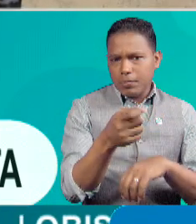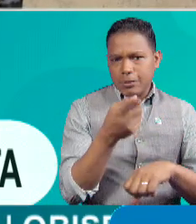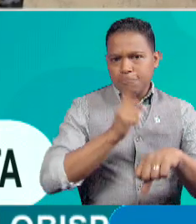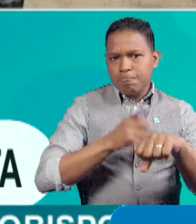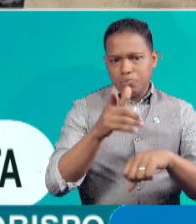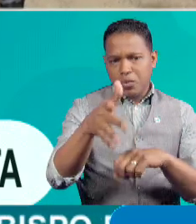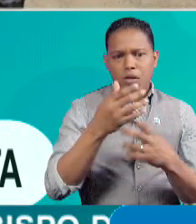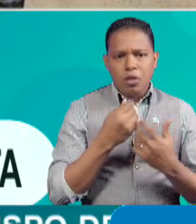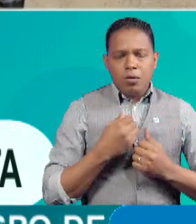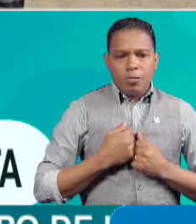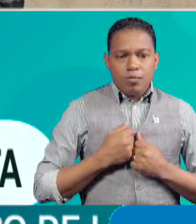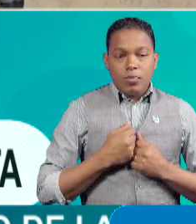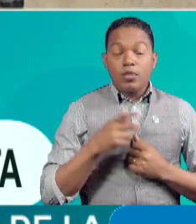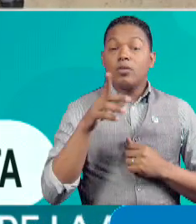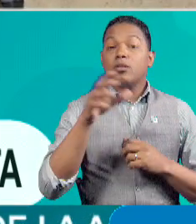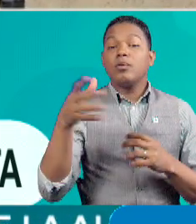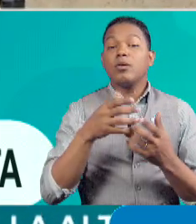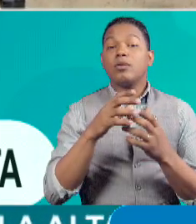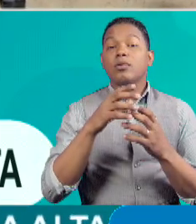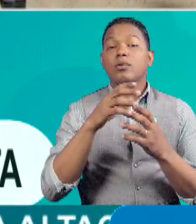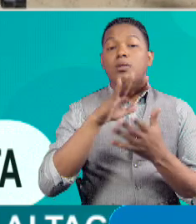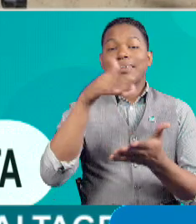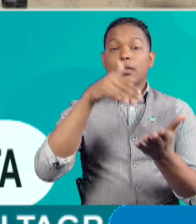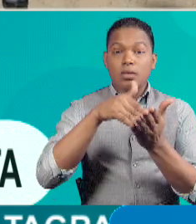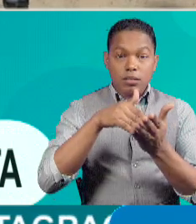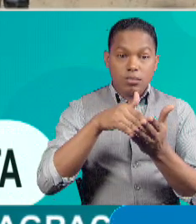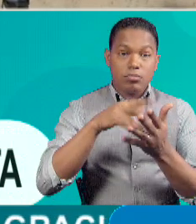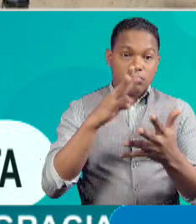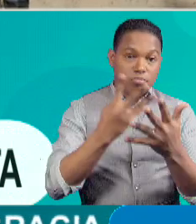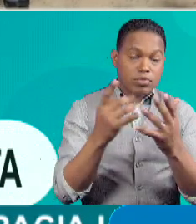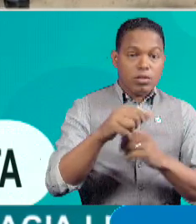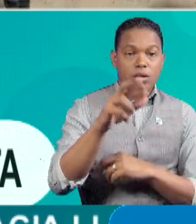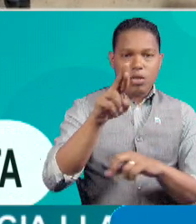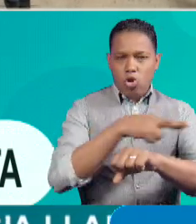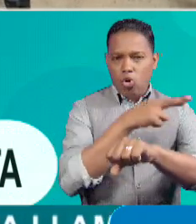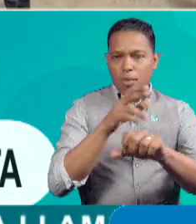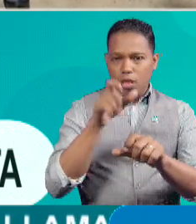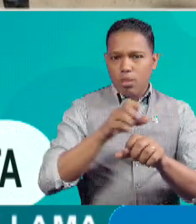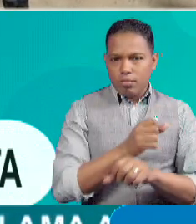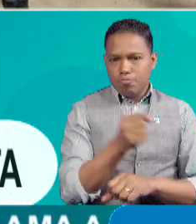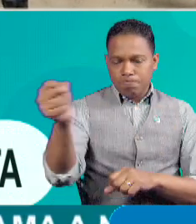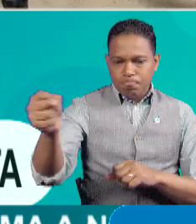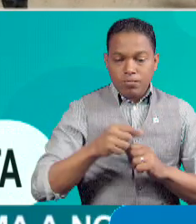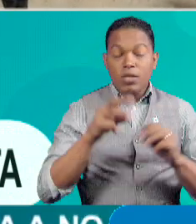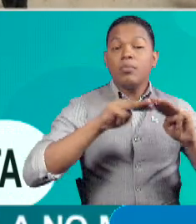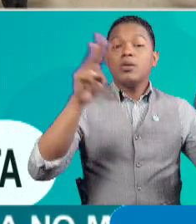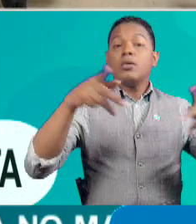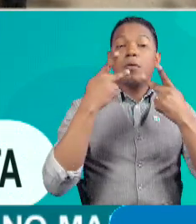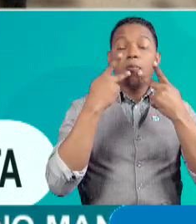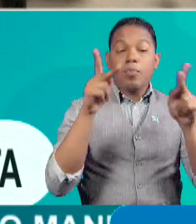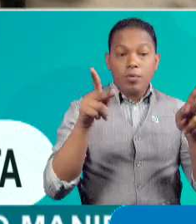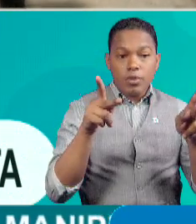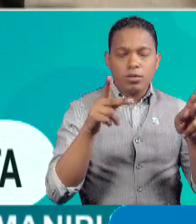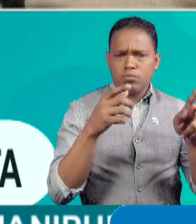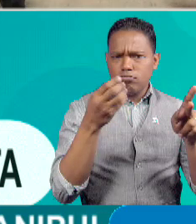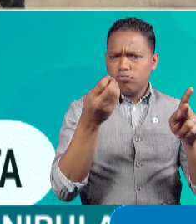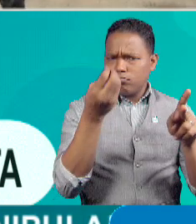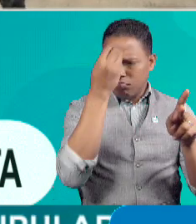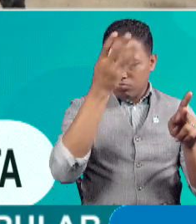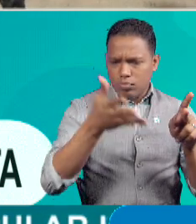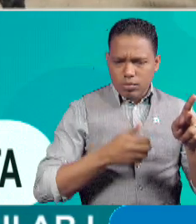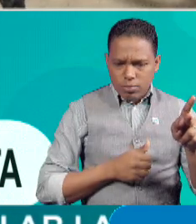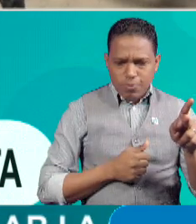cierto es que deberá cumplirlo en el Centro de Corrección y Rehabilitación de La Romana. E igual, pues el Ministerio Público, igual lo señalaste en una